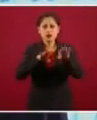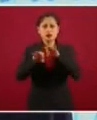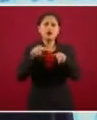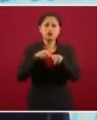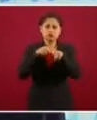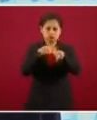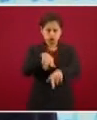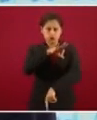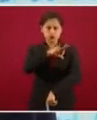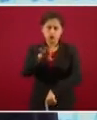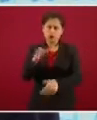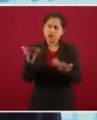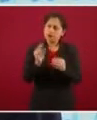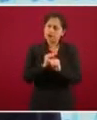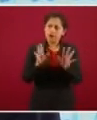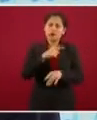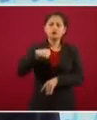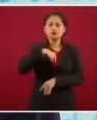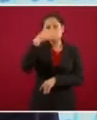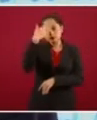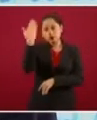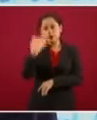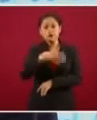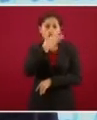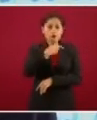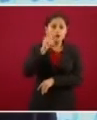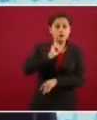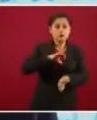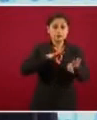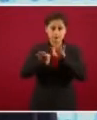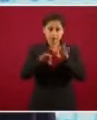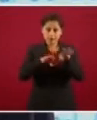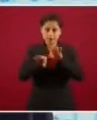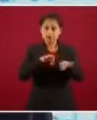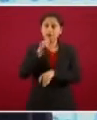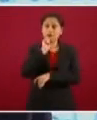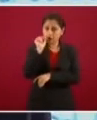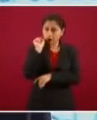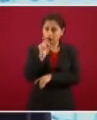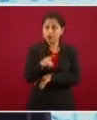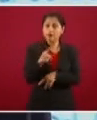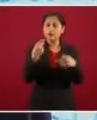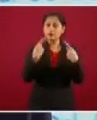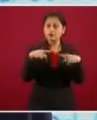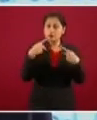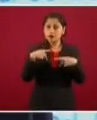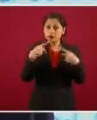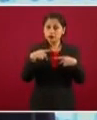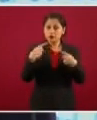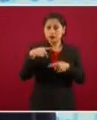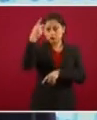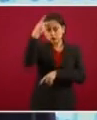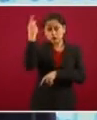medidas. Y estamos conscientes que tanto trabajadoras y trabajadores como las personas